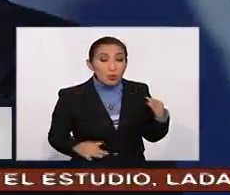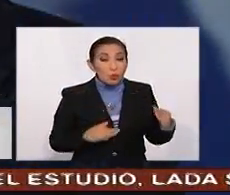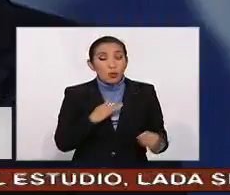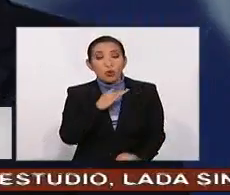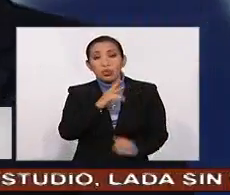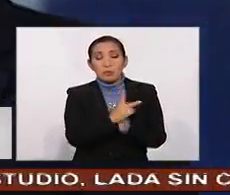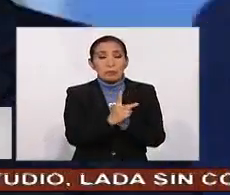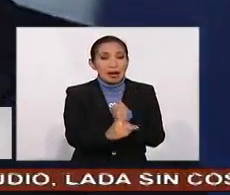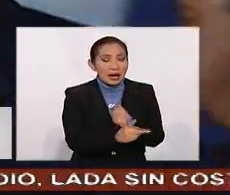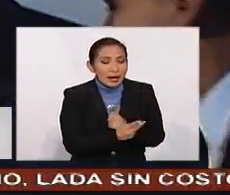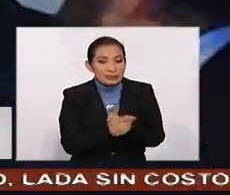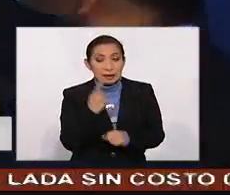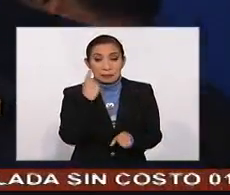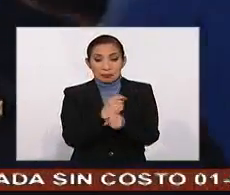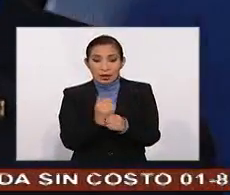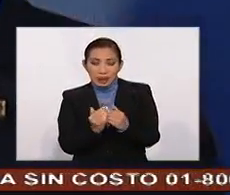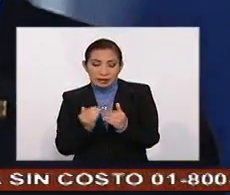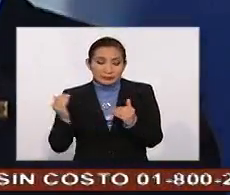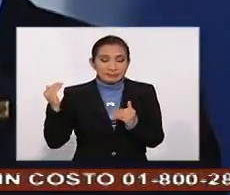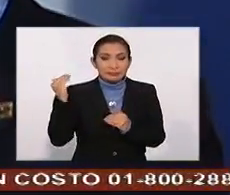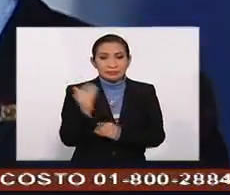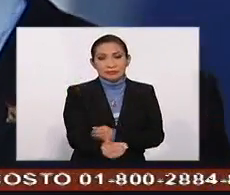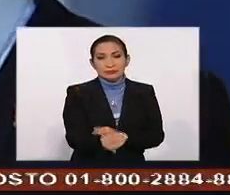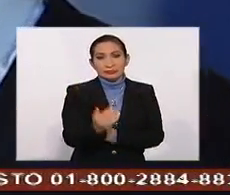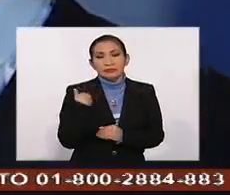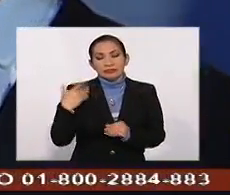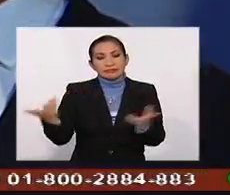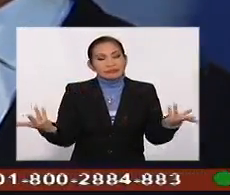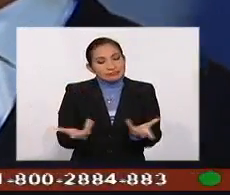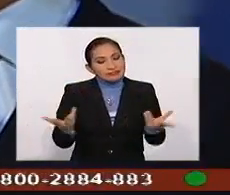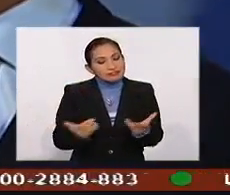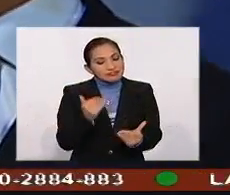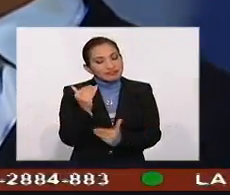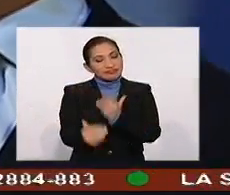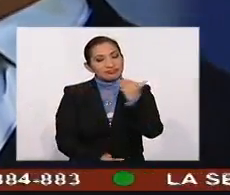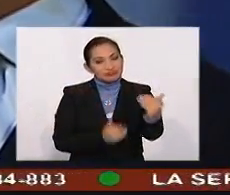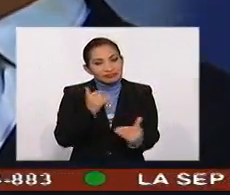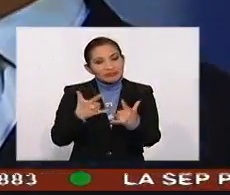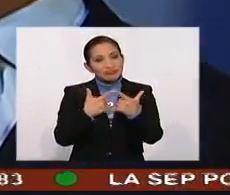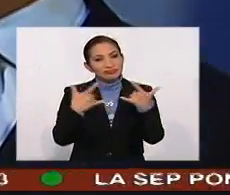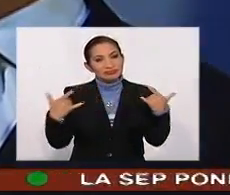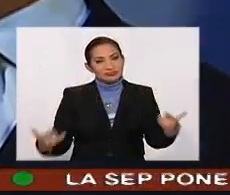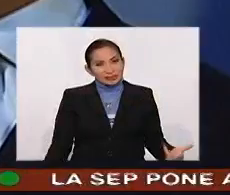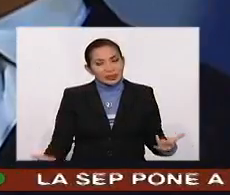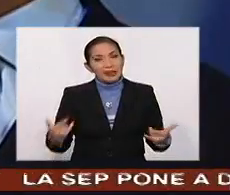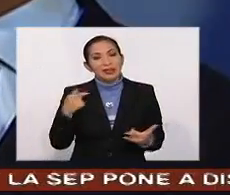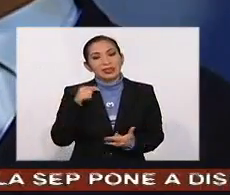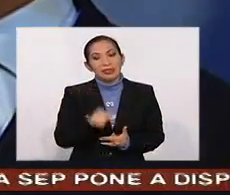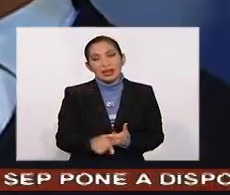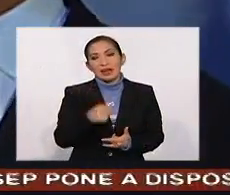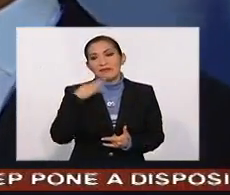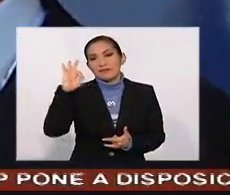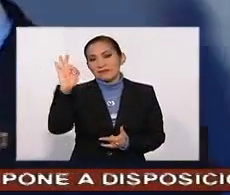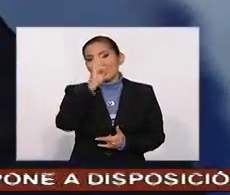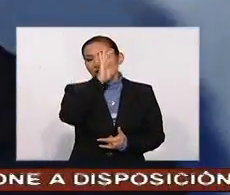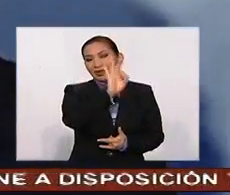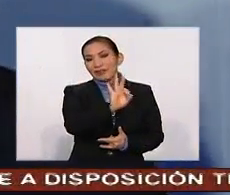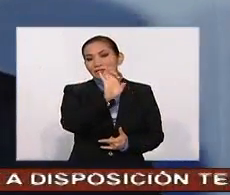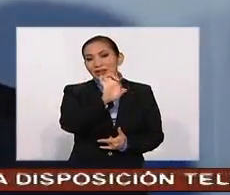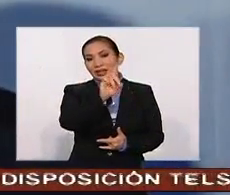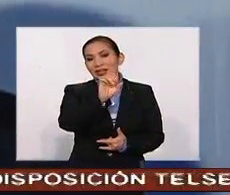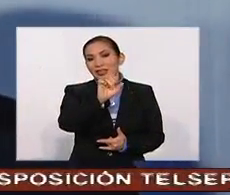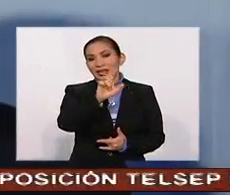es un nuevo paso en la construcción de la historia del federalismo